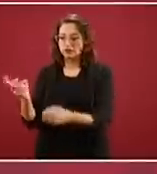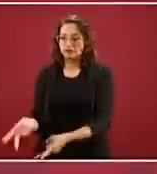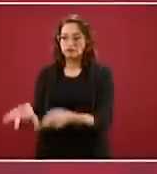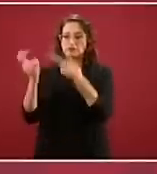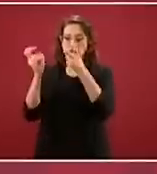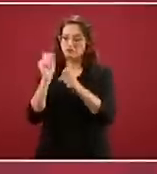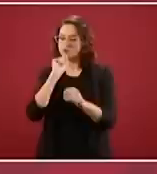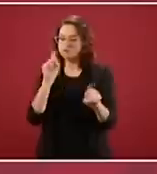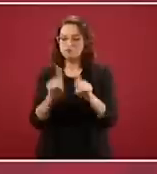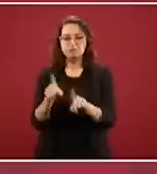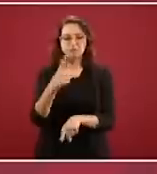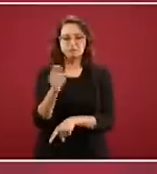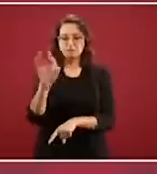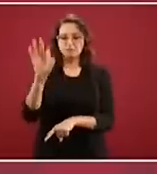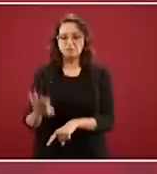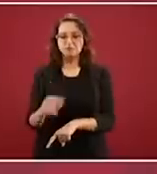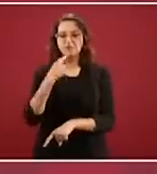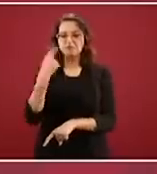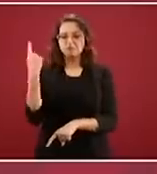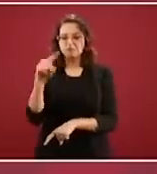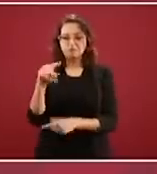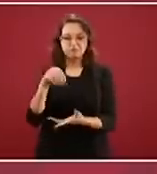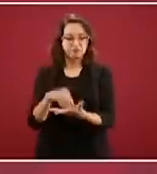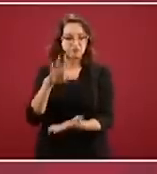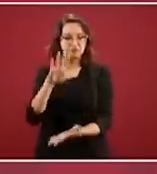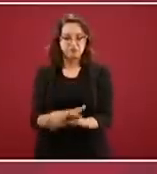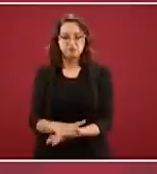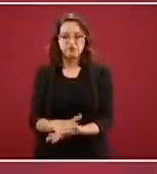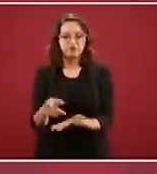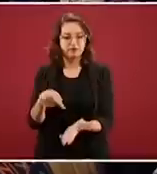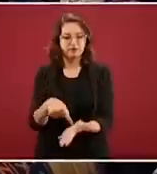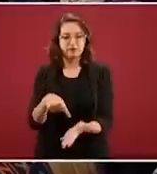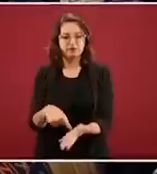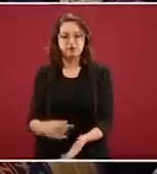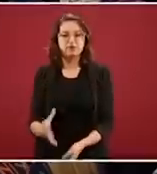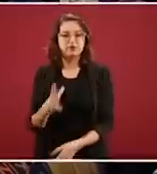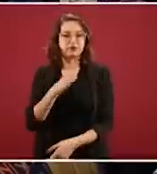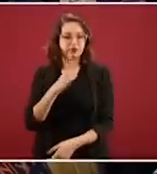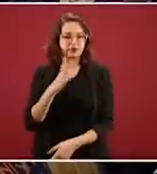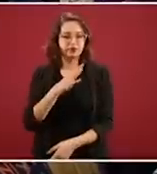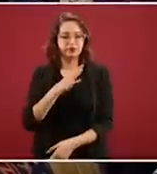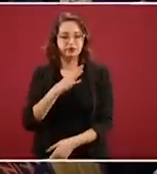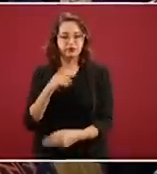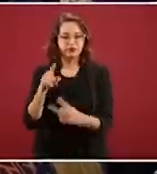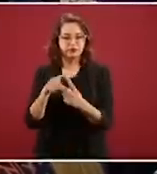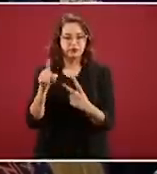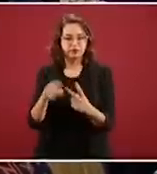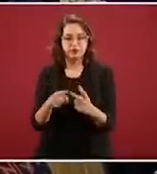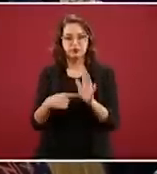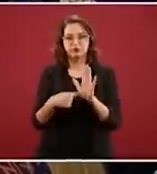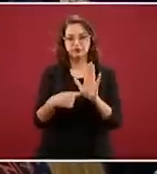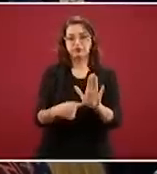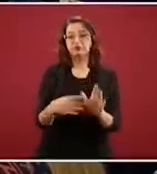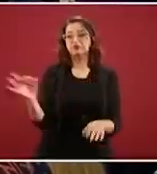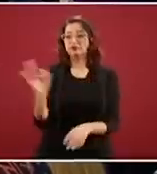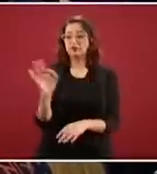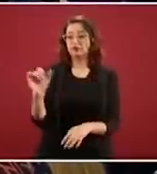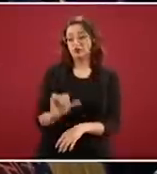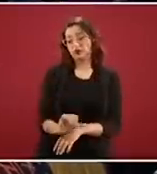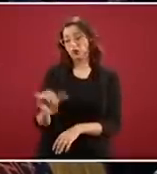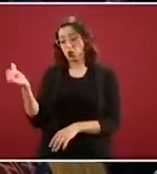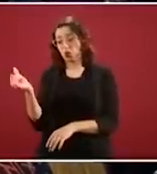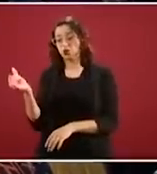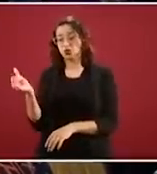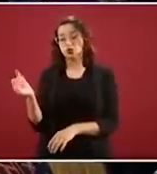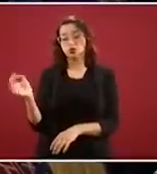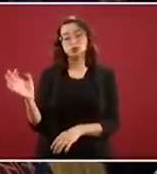vehículos. Por eso se habla de estos delitos. Puede haber cifra negra, hay